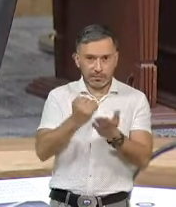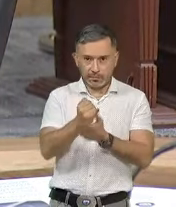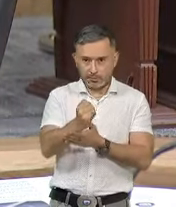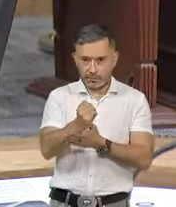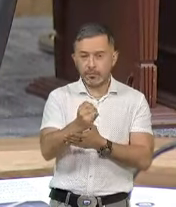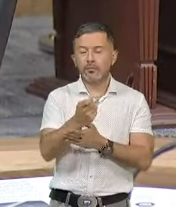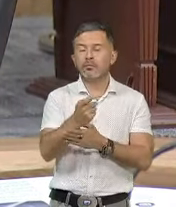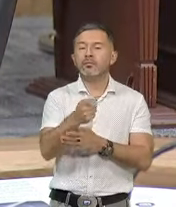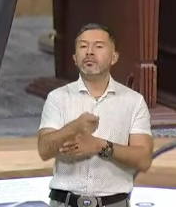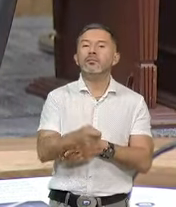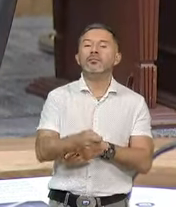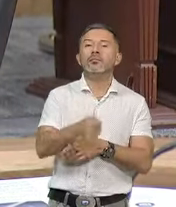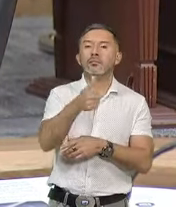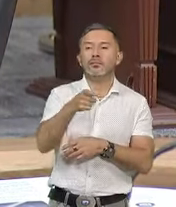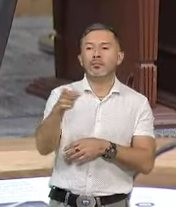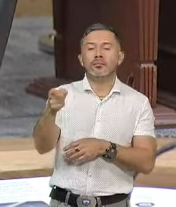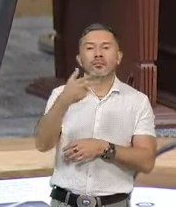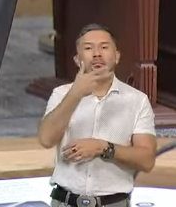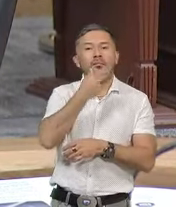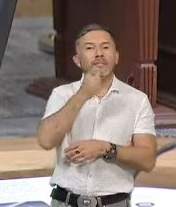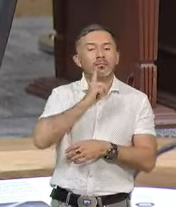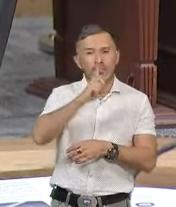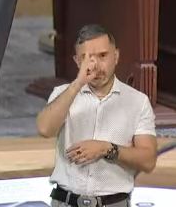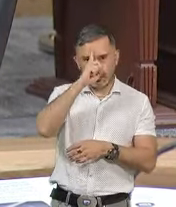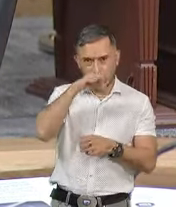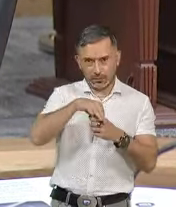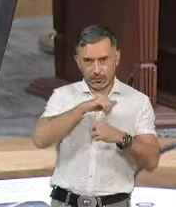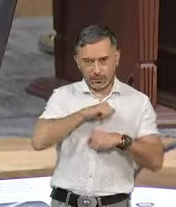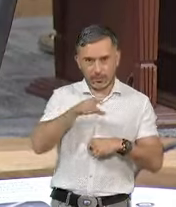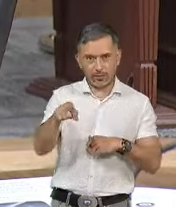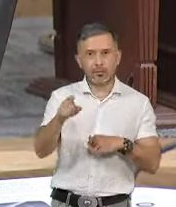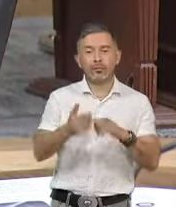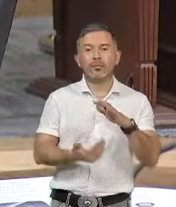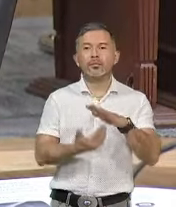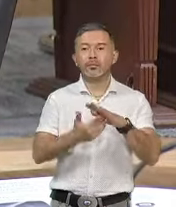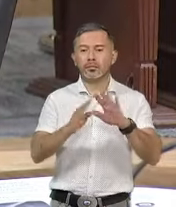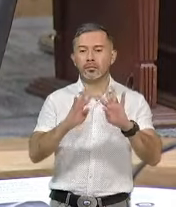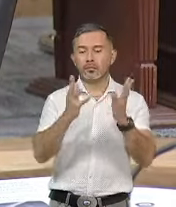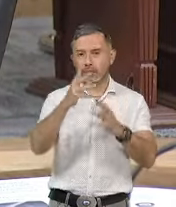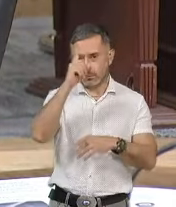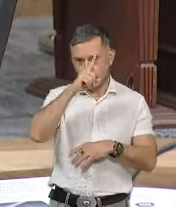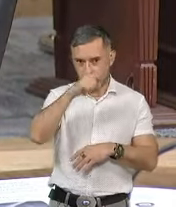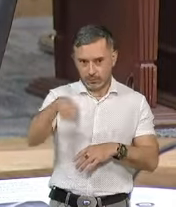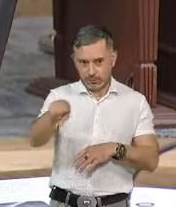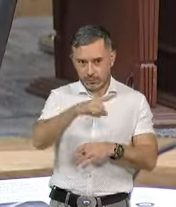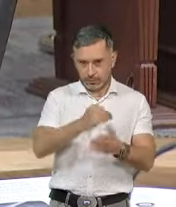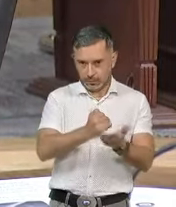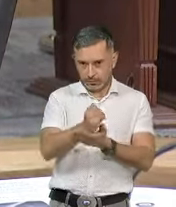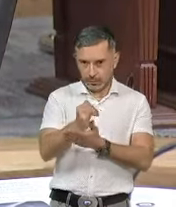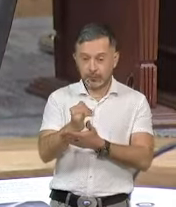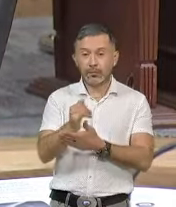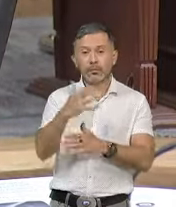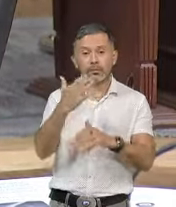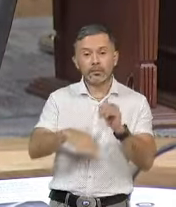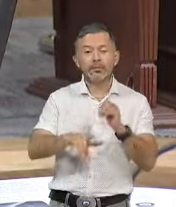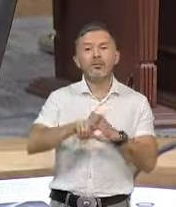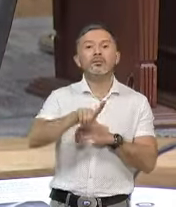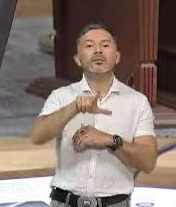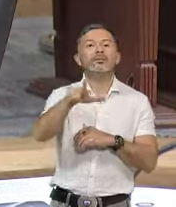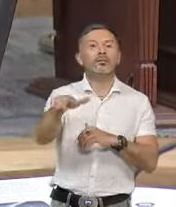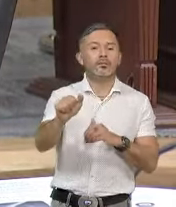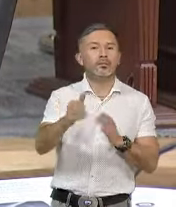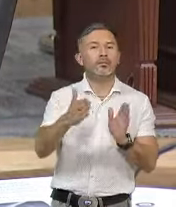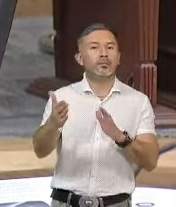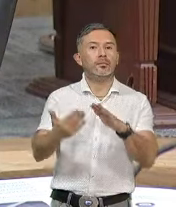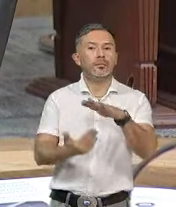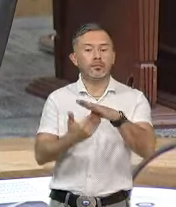tomada primero por las y los consejeros electorales en una sesión de mesa de consejeras y de consejeros que luego se llevó a la reunión de